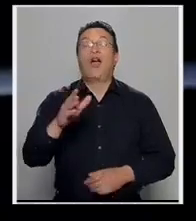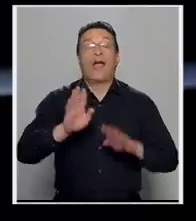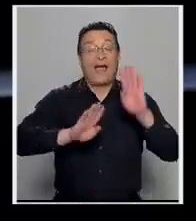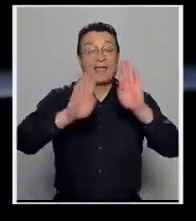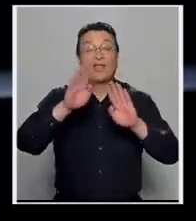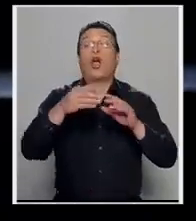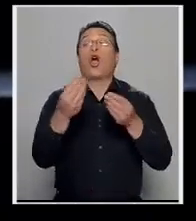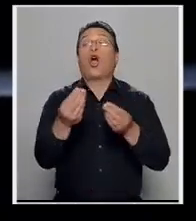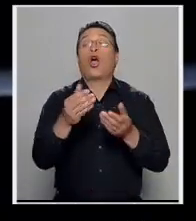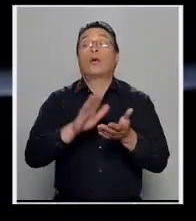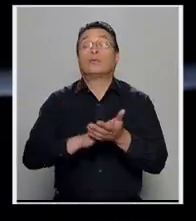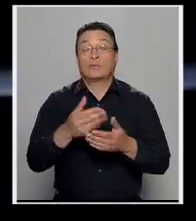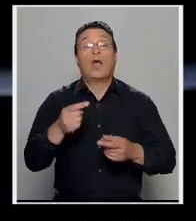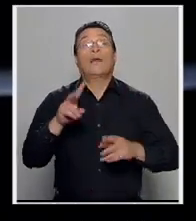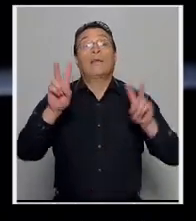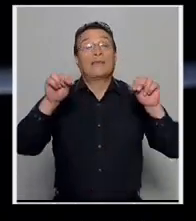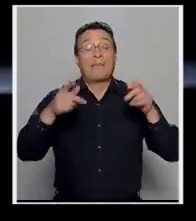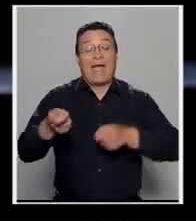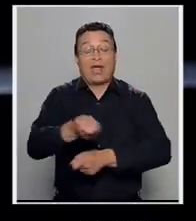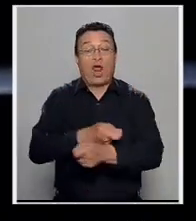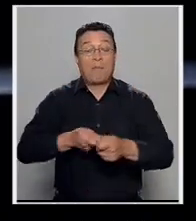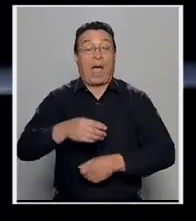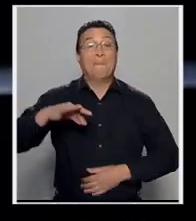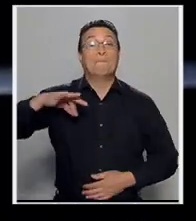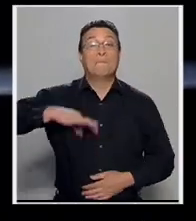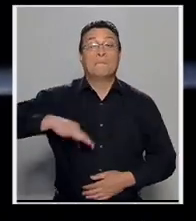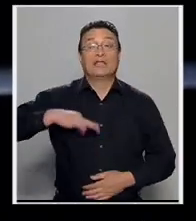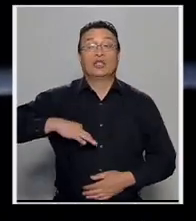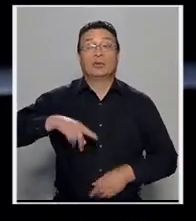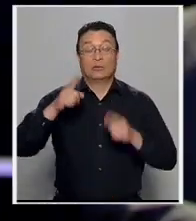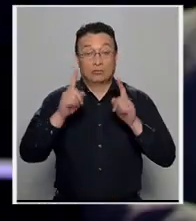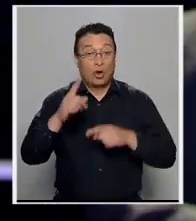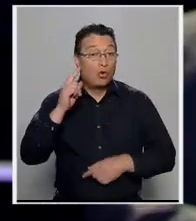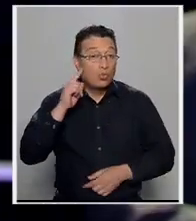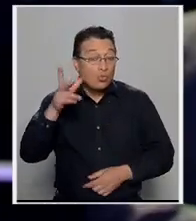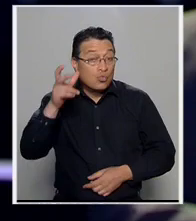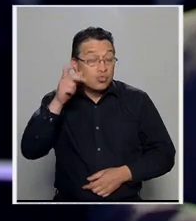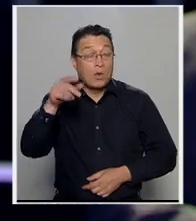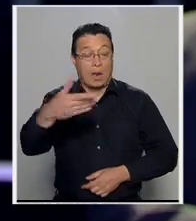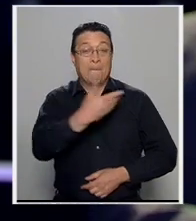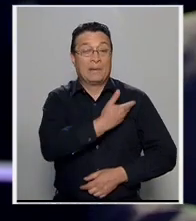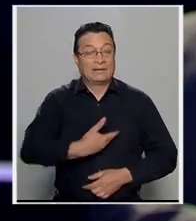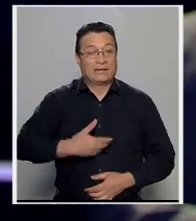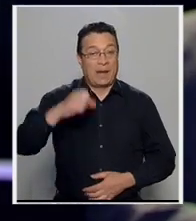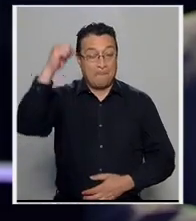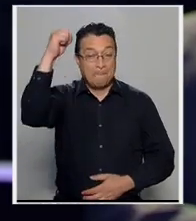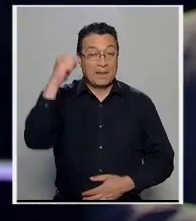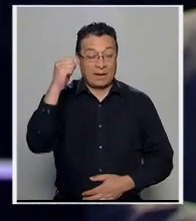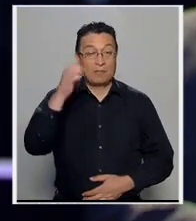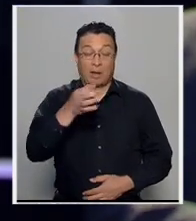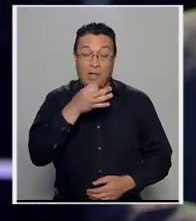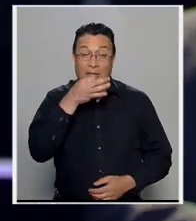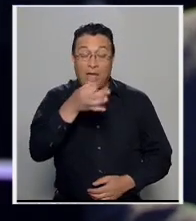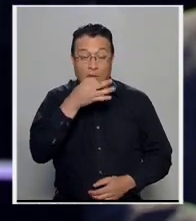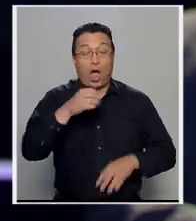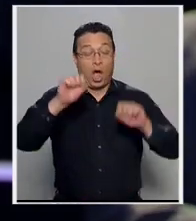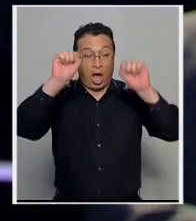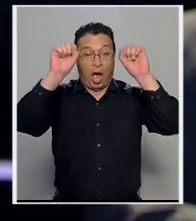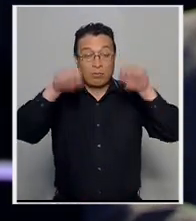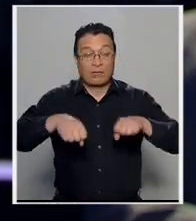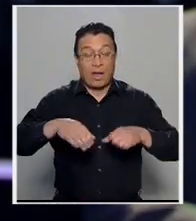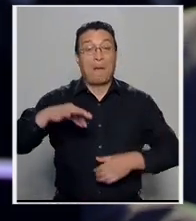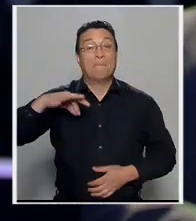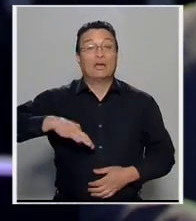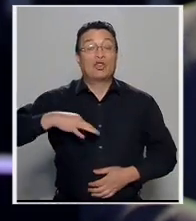Muy buenas noches, don Andrés. Hablemos de economía, hablemos de pensiones. ¿Acoge el llamado del presidente de la República, Sebastián Piñera, a aprobar esta